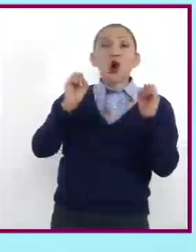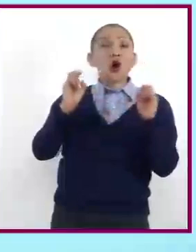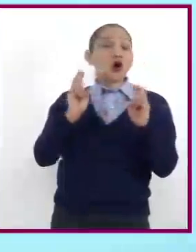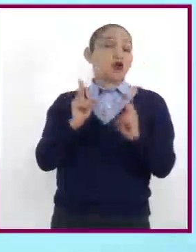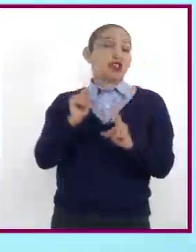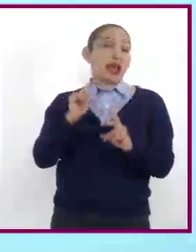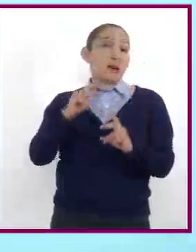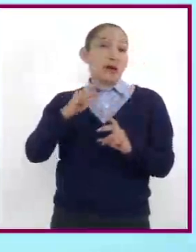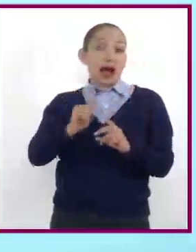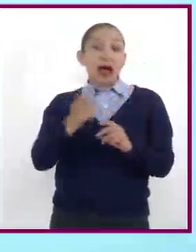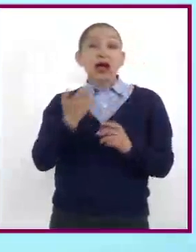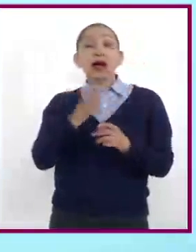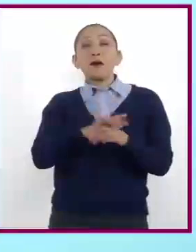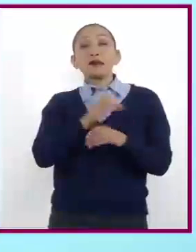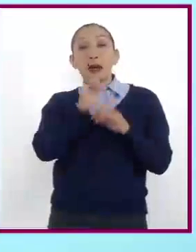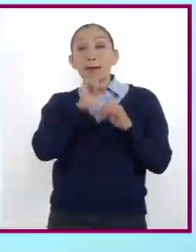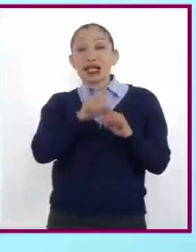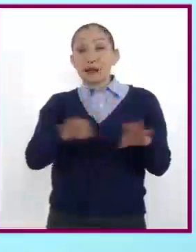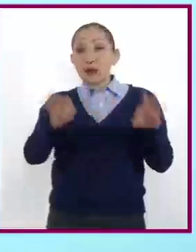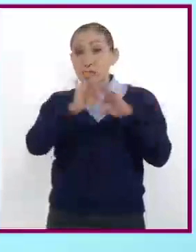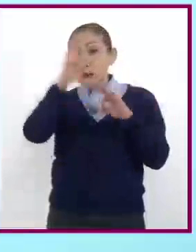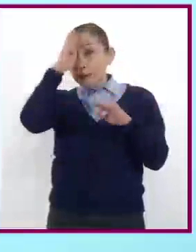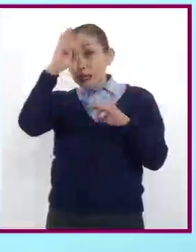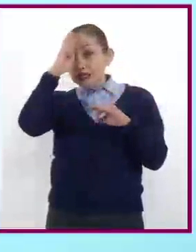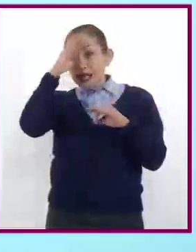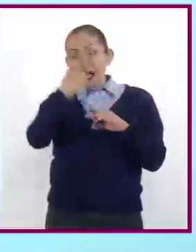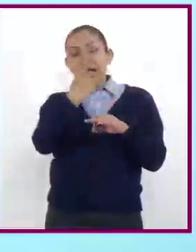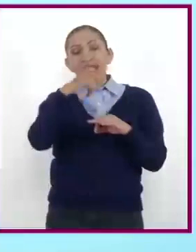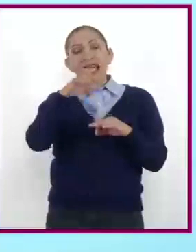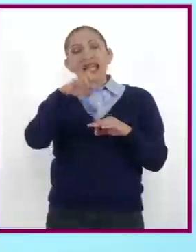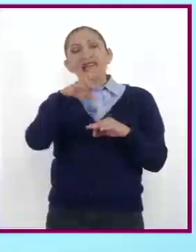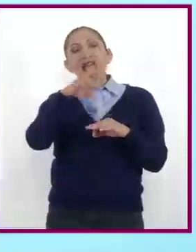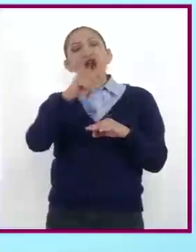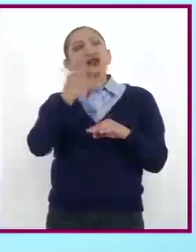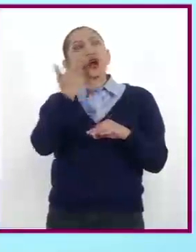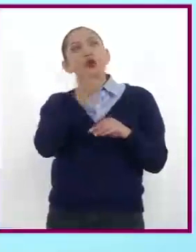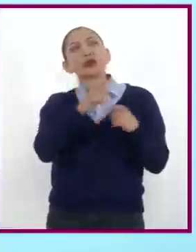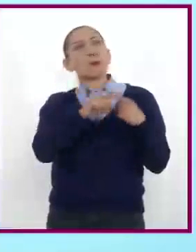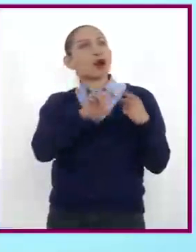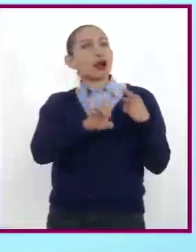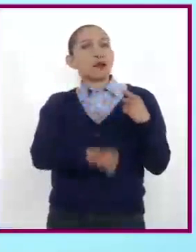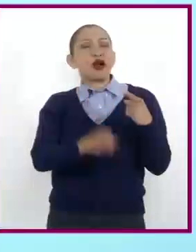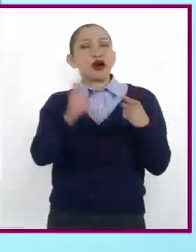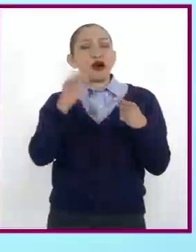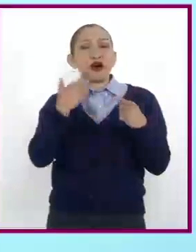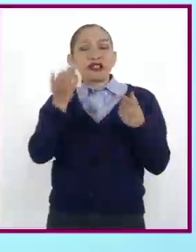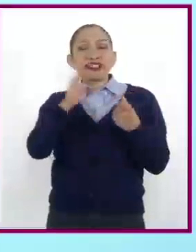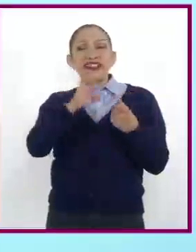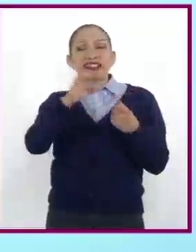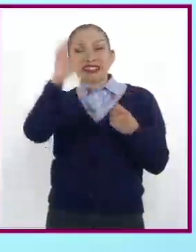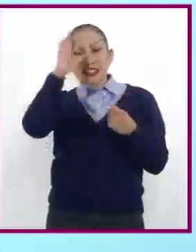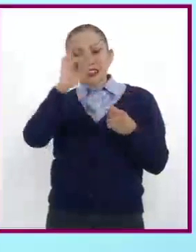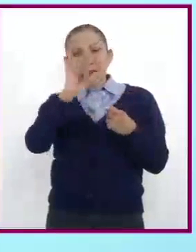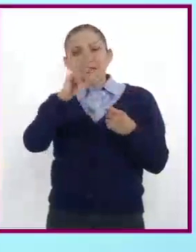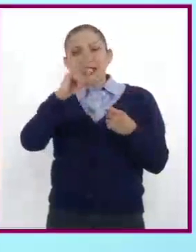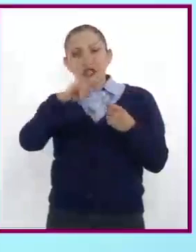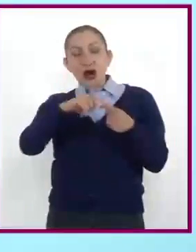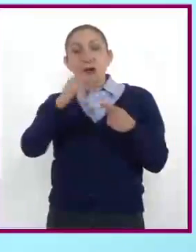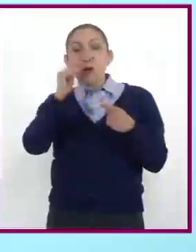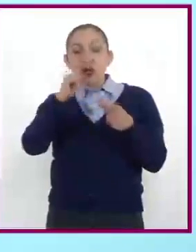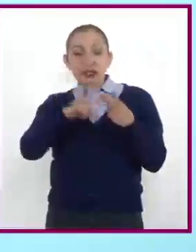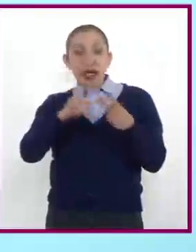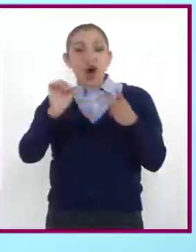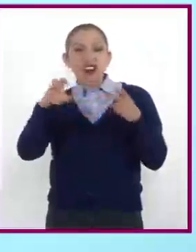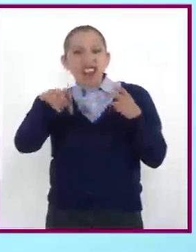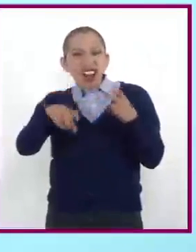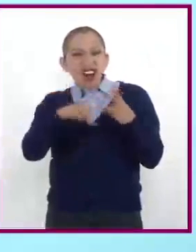razones. Es importante que también piensen en el género que desean leer. Puede ser de ciencia ficción, policíaco o de